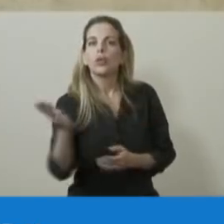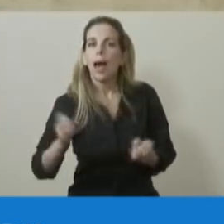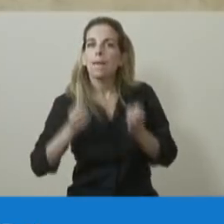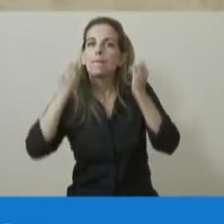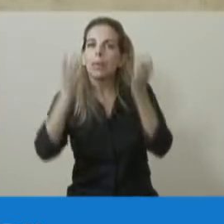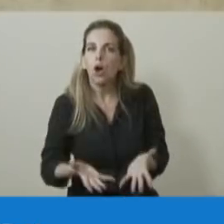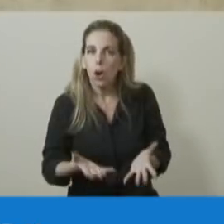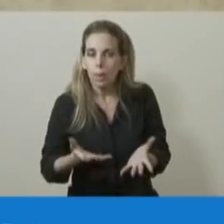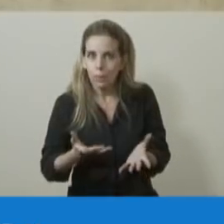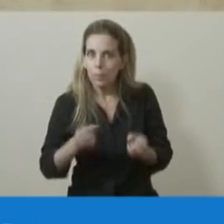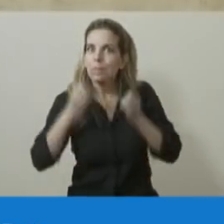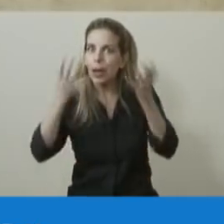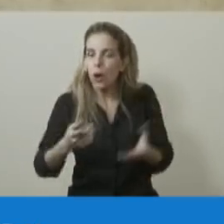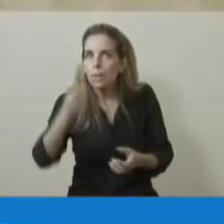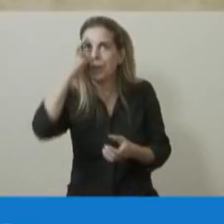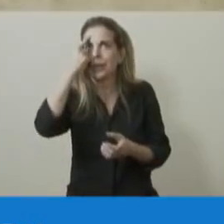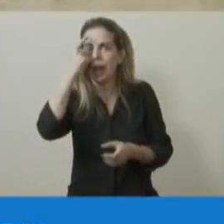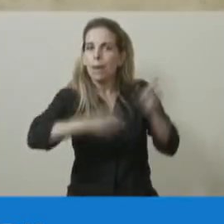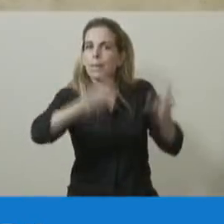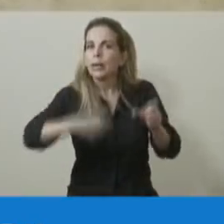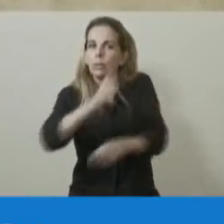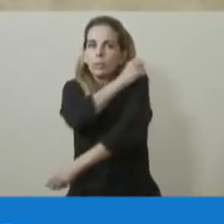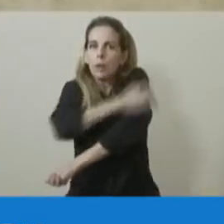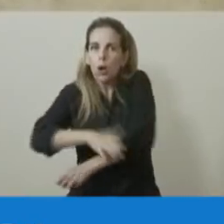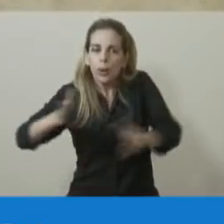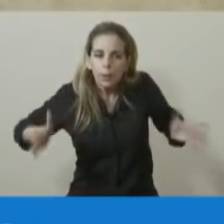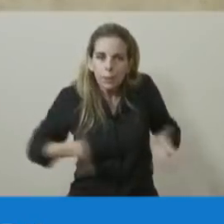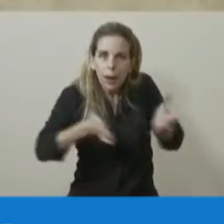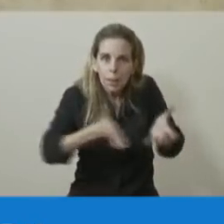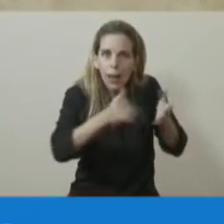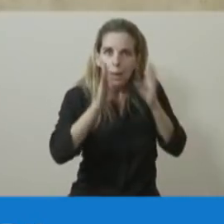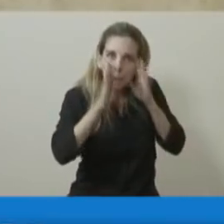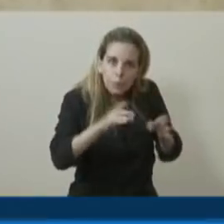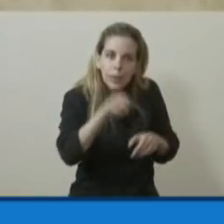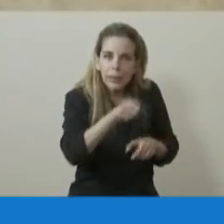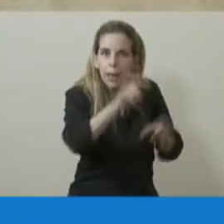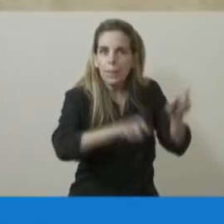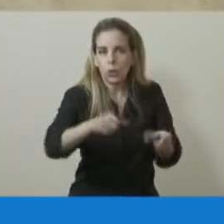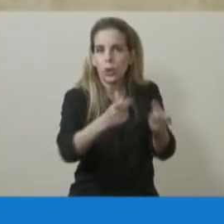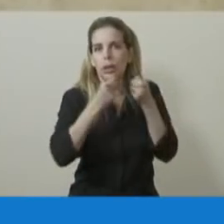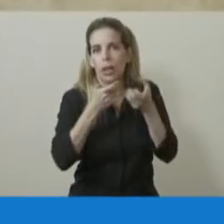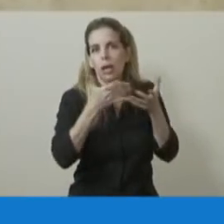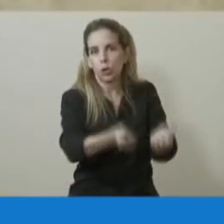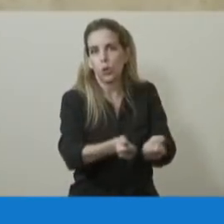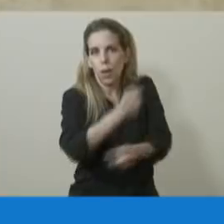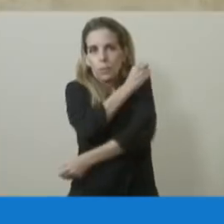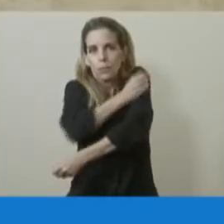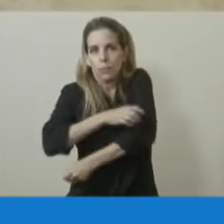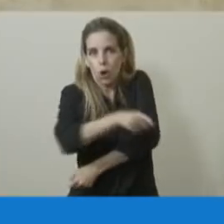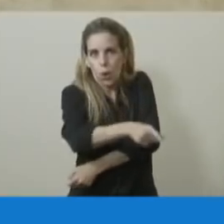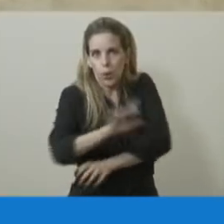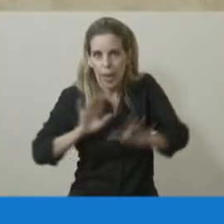Primeros, los últimos. Antes que nada, ocuparse de los que están más abajo. No podemos